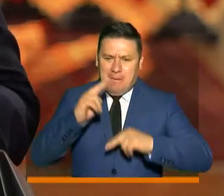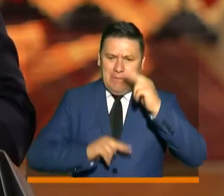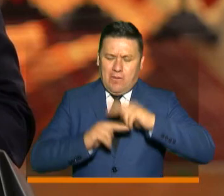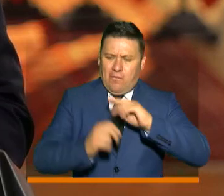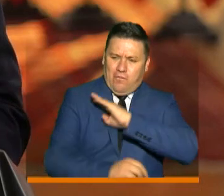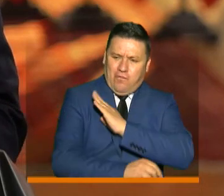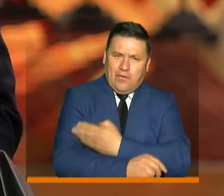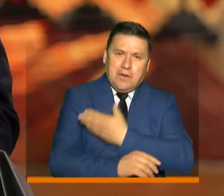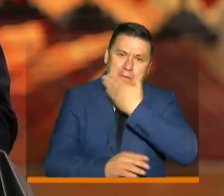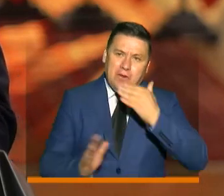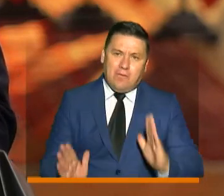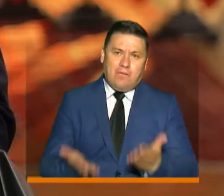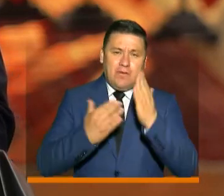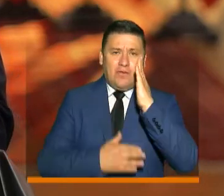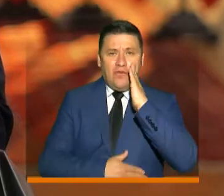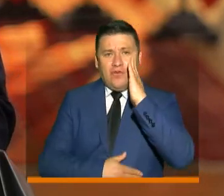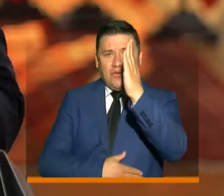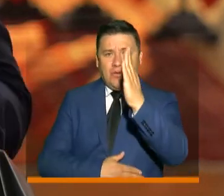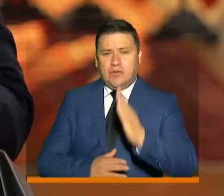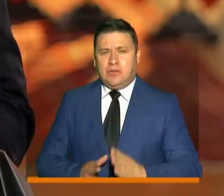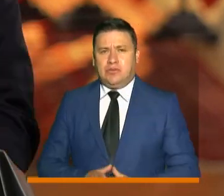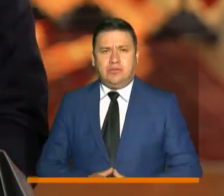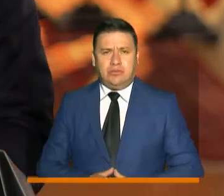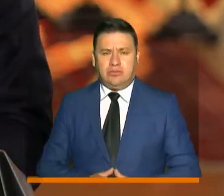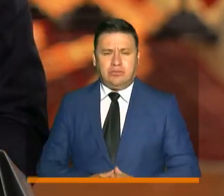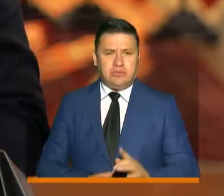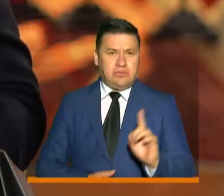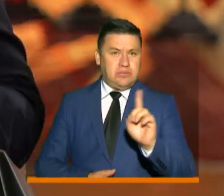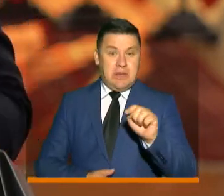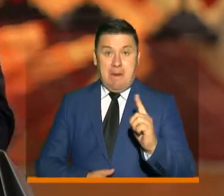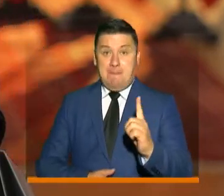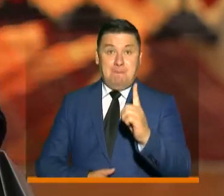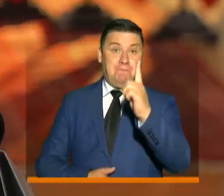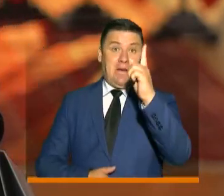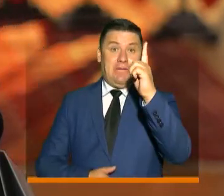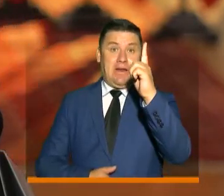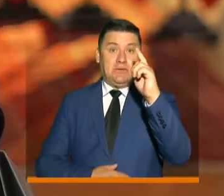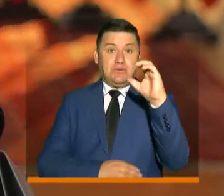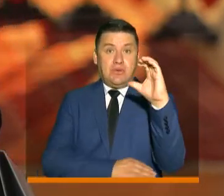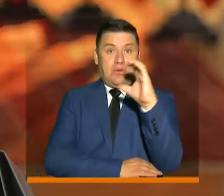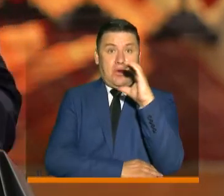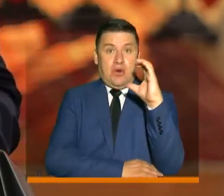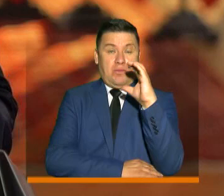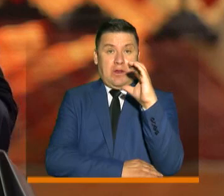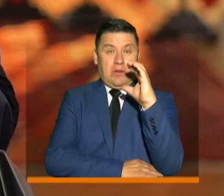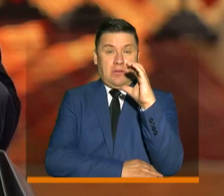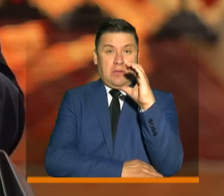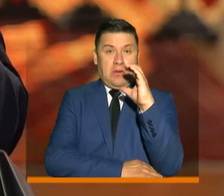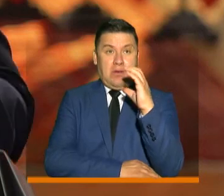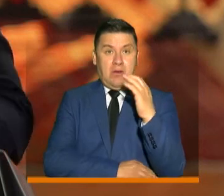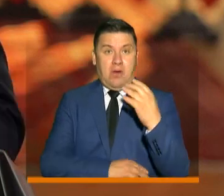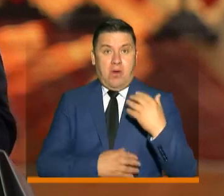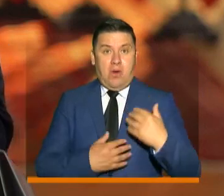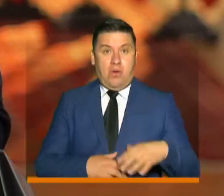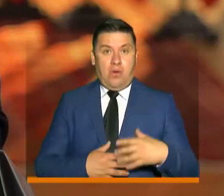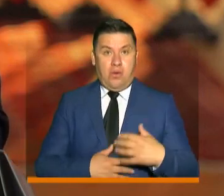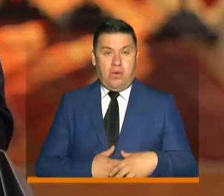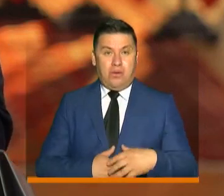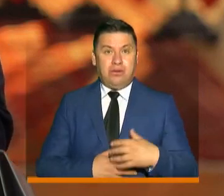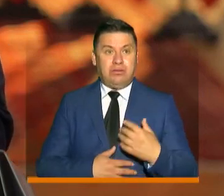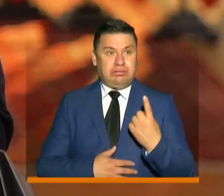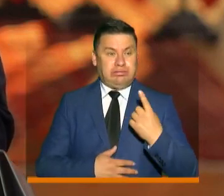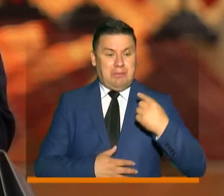un mejor futuro no es la primera vez que como nación nos encontramos ante una gran